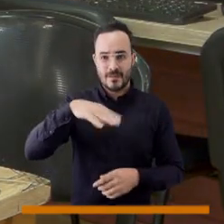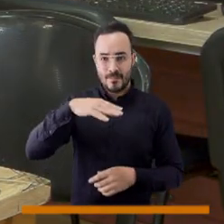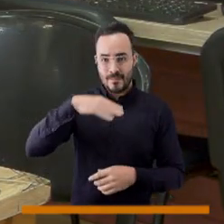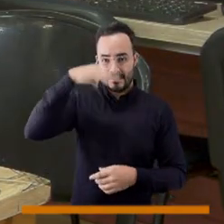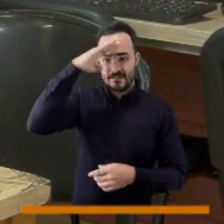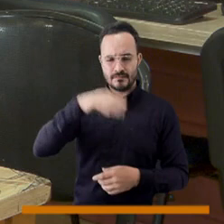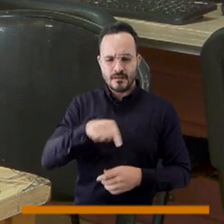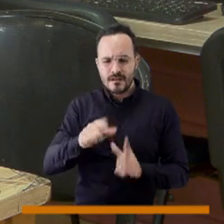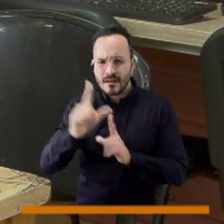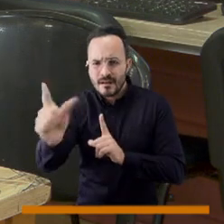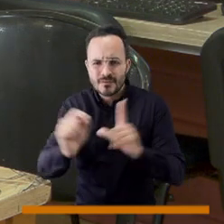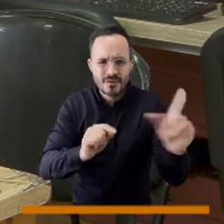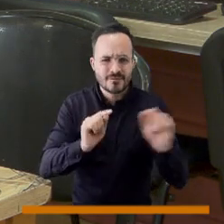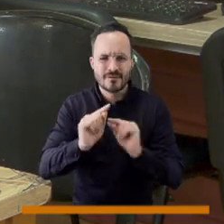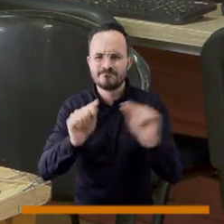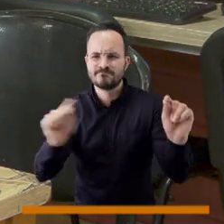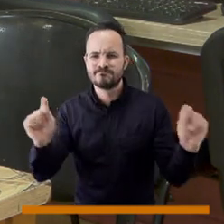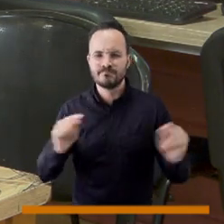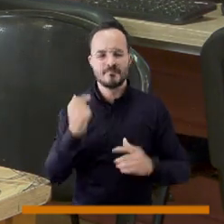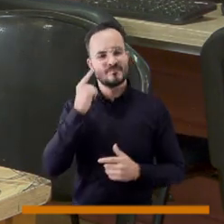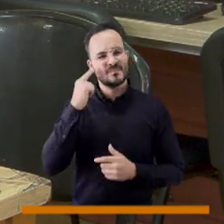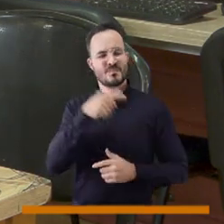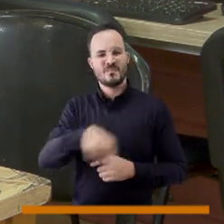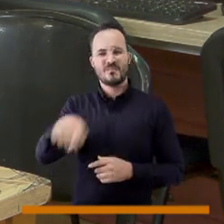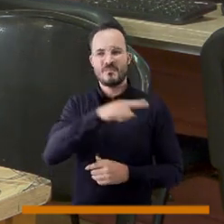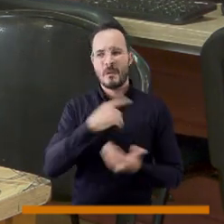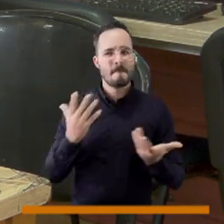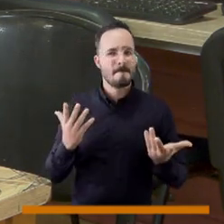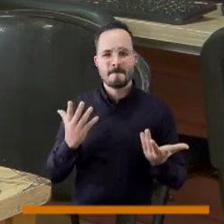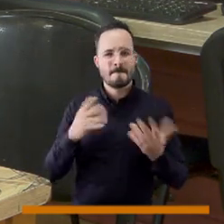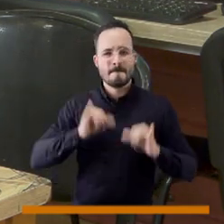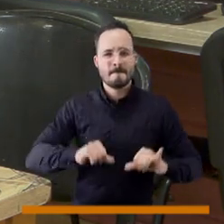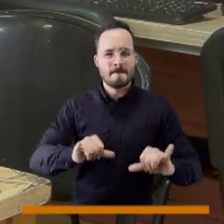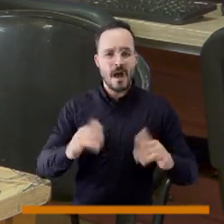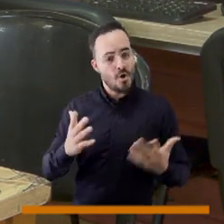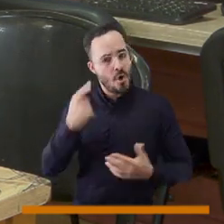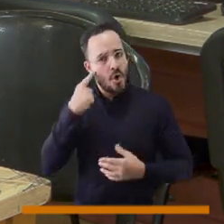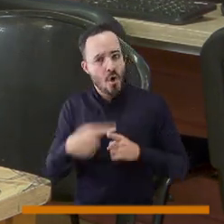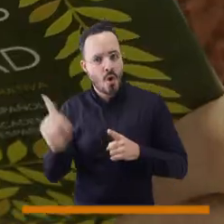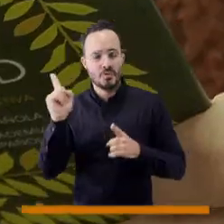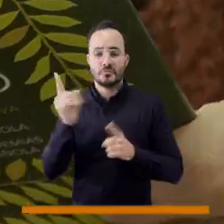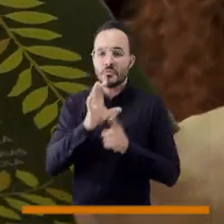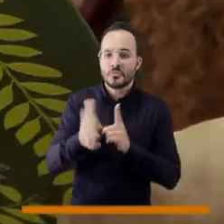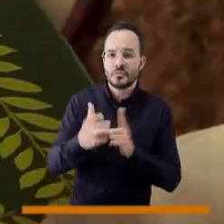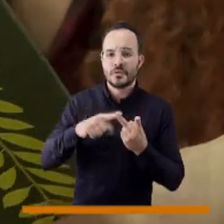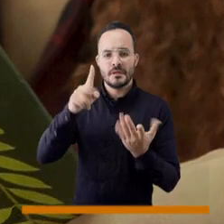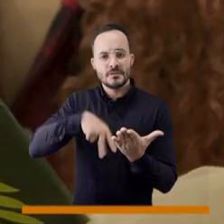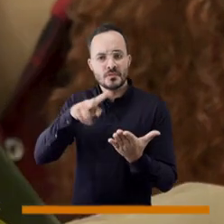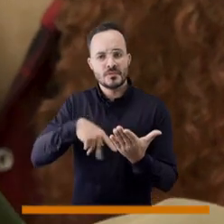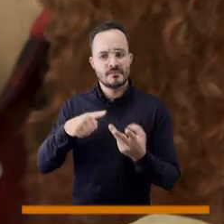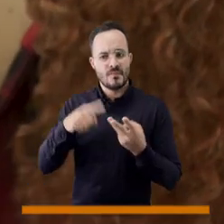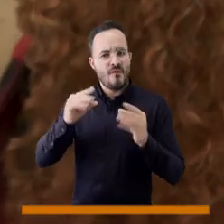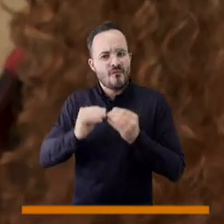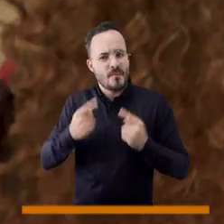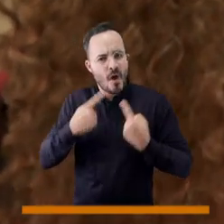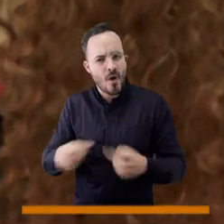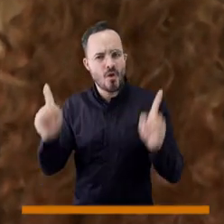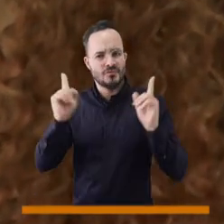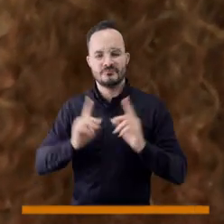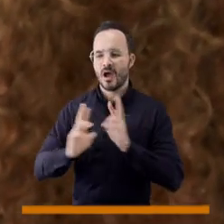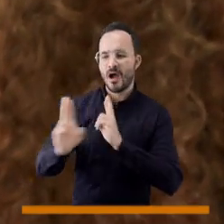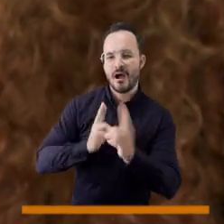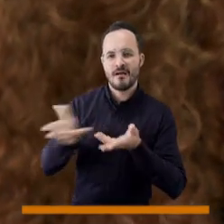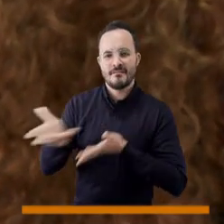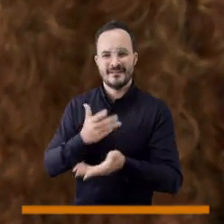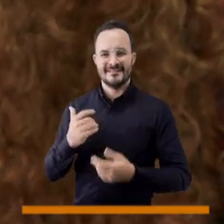de la ciudad, buscando llevar otra alternativa de cultura, de lectura, de relacionamiento. Que